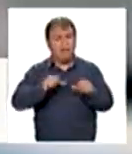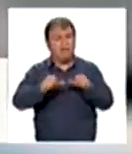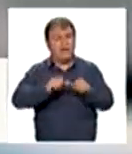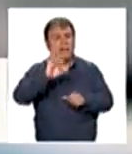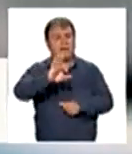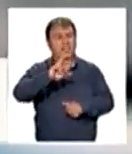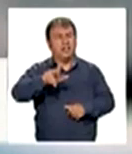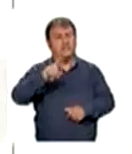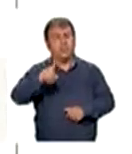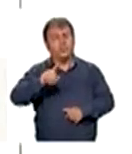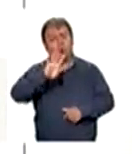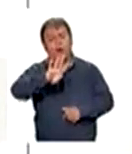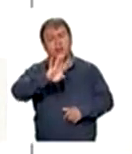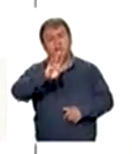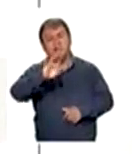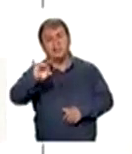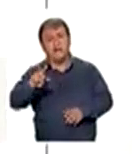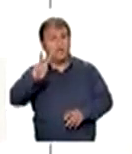F31476.